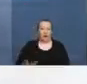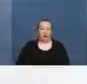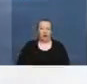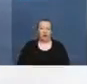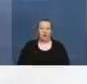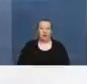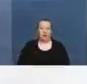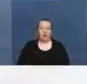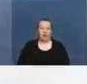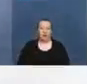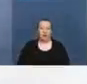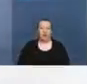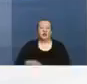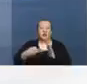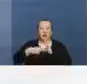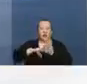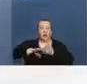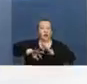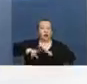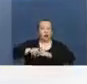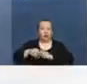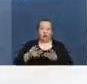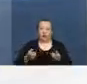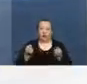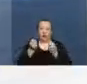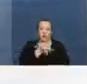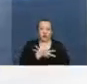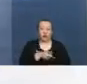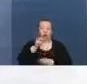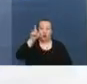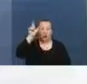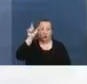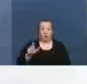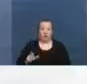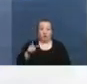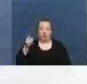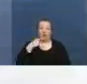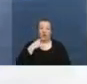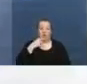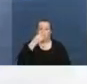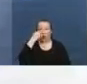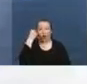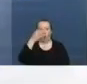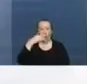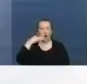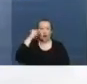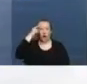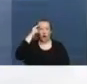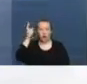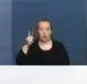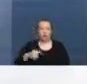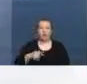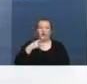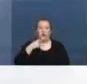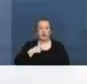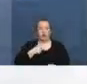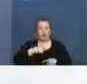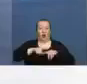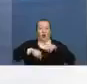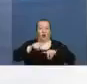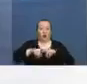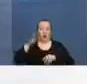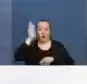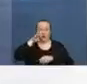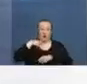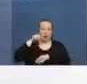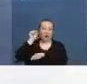es un corrupto total neto total bueno este tipo como nos odia no se presentaba como amigo hecho se me pasó que es el miembro de gabinete nunca le hicimos caso